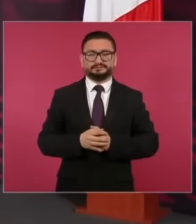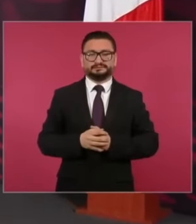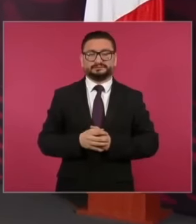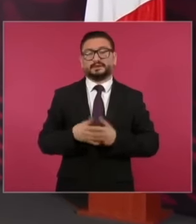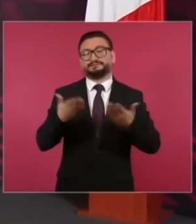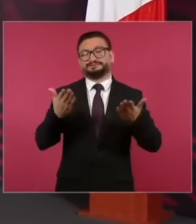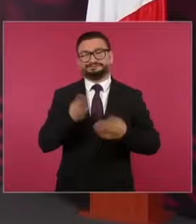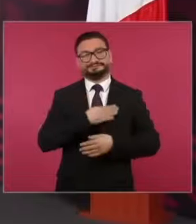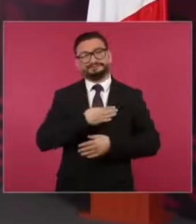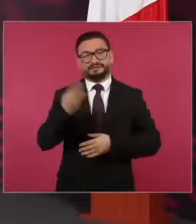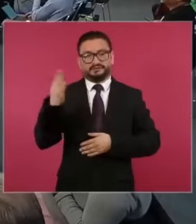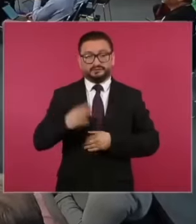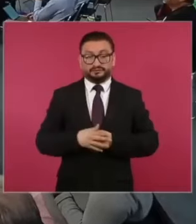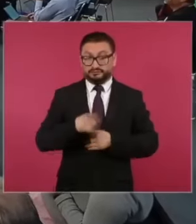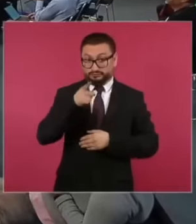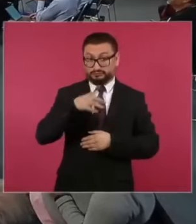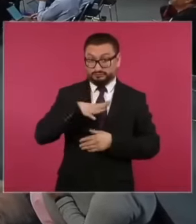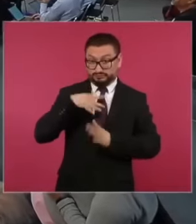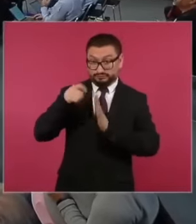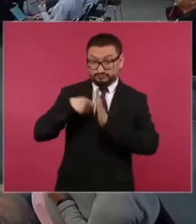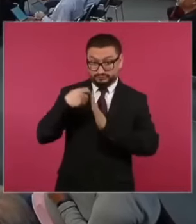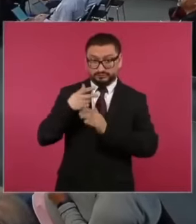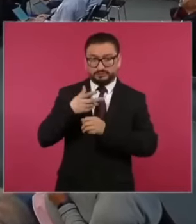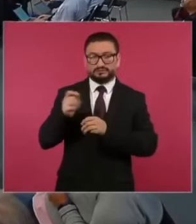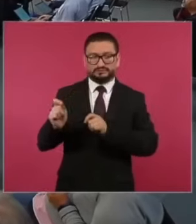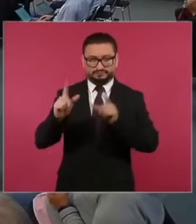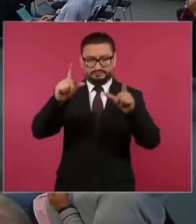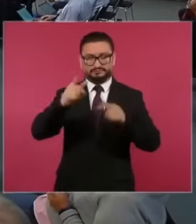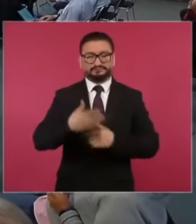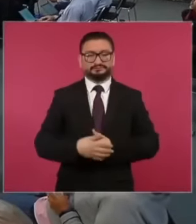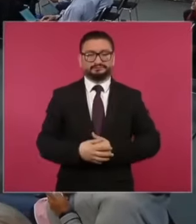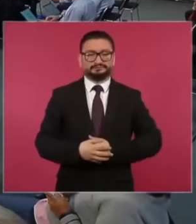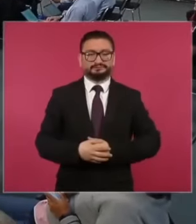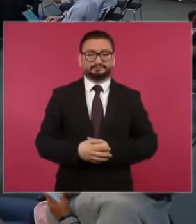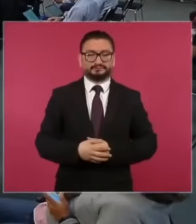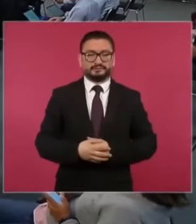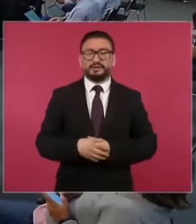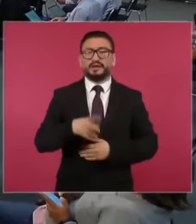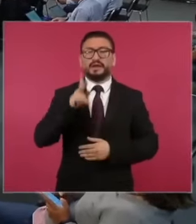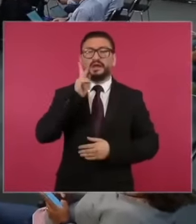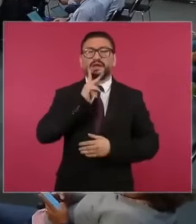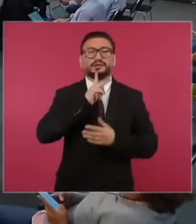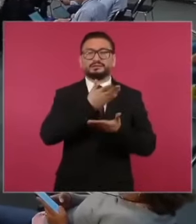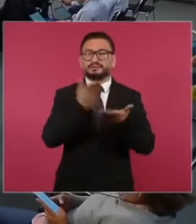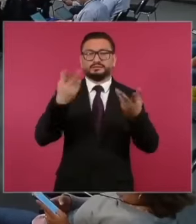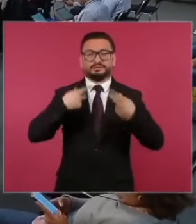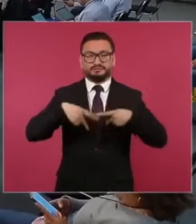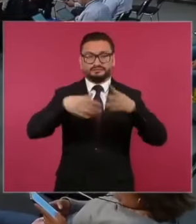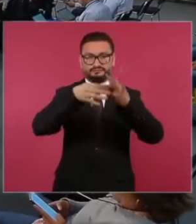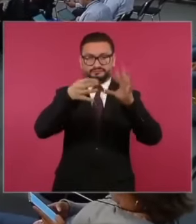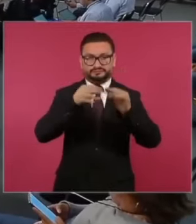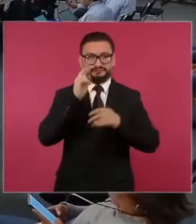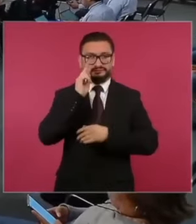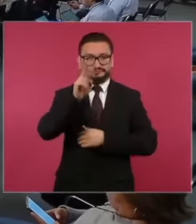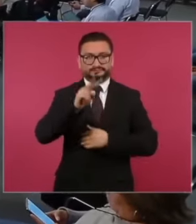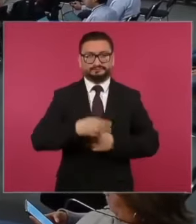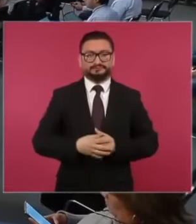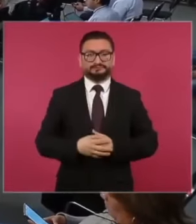Pero bueno, ¿tienes el video? A ver, pon. Es nada más para explicarle a la gente.